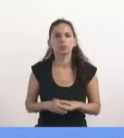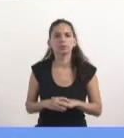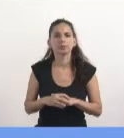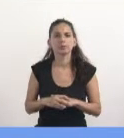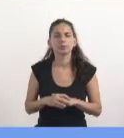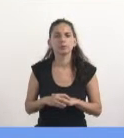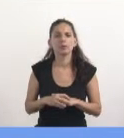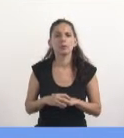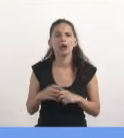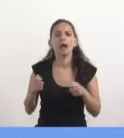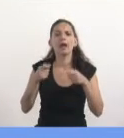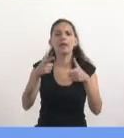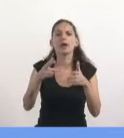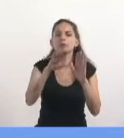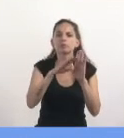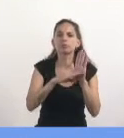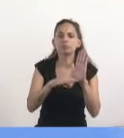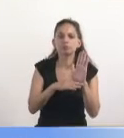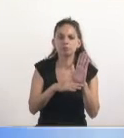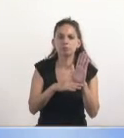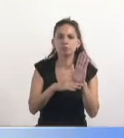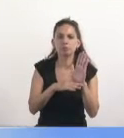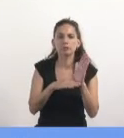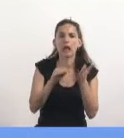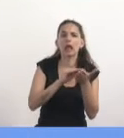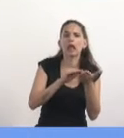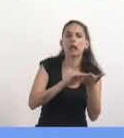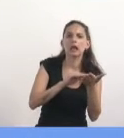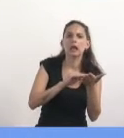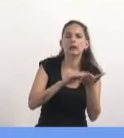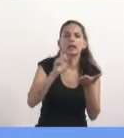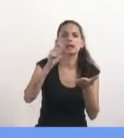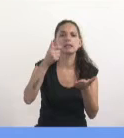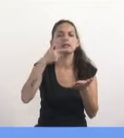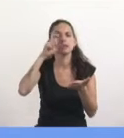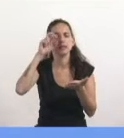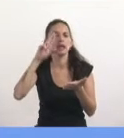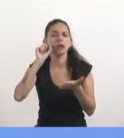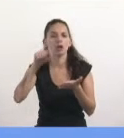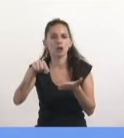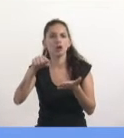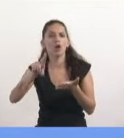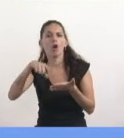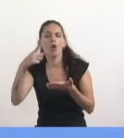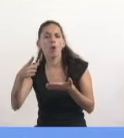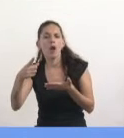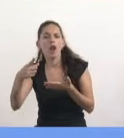los antecedentes, algunos legislativos más próximos como Caserio y otros más antiguos como usted, que se